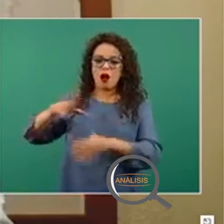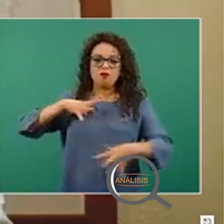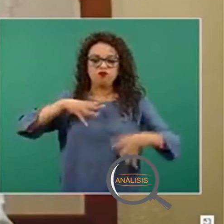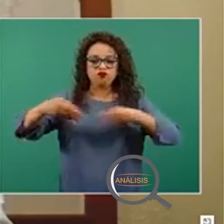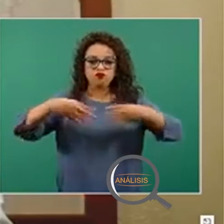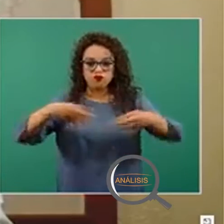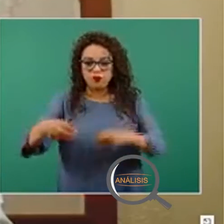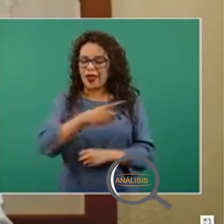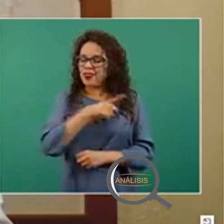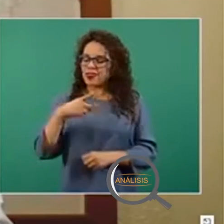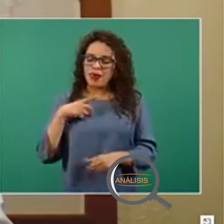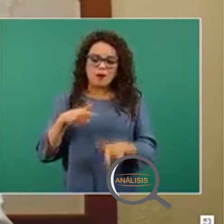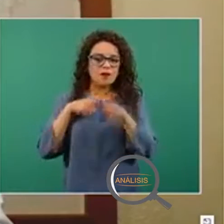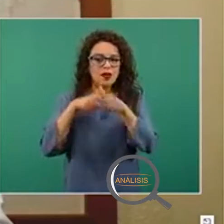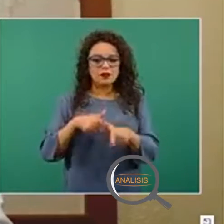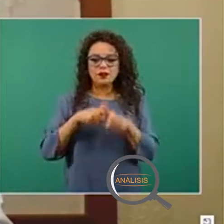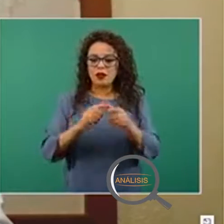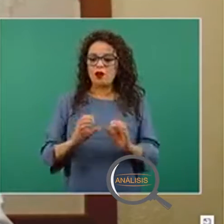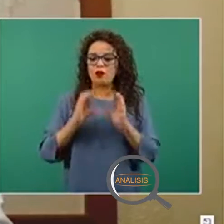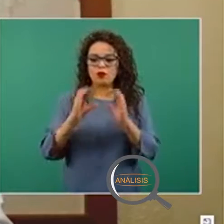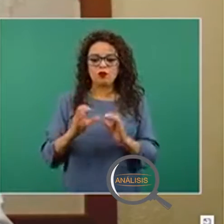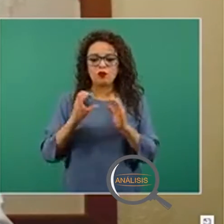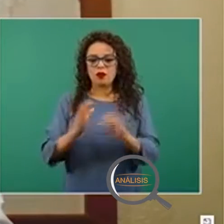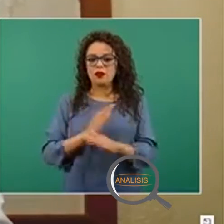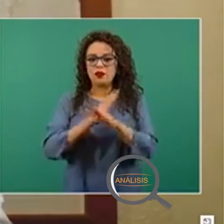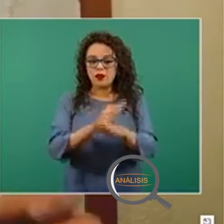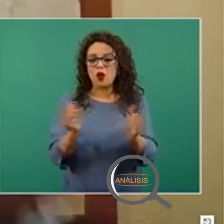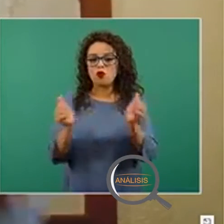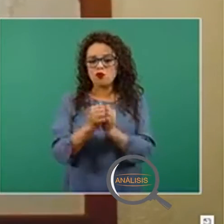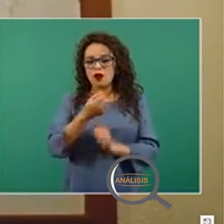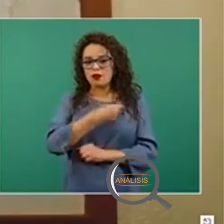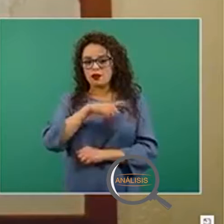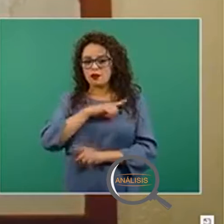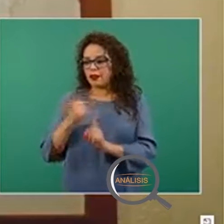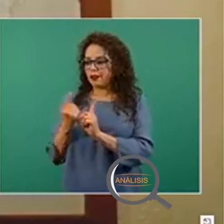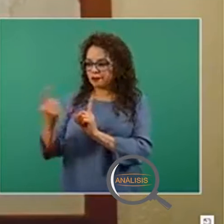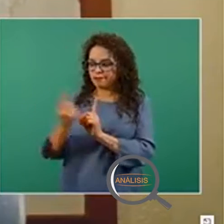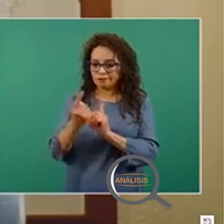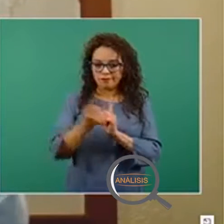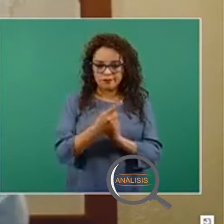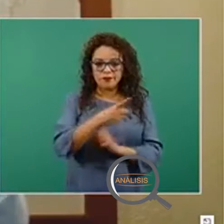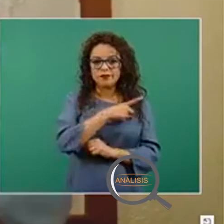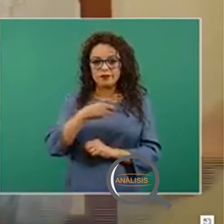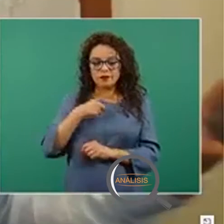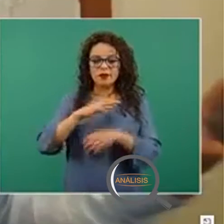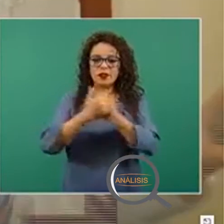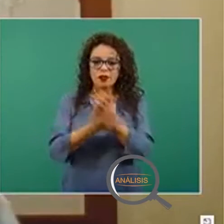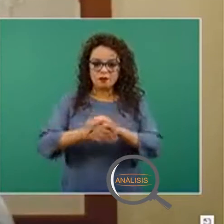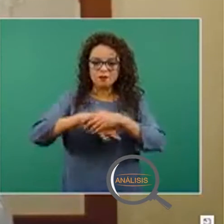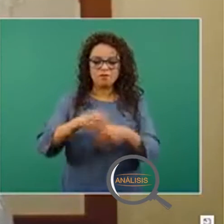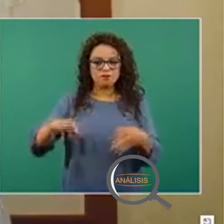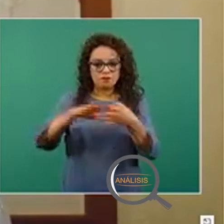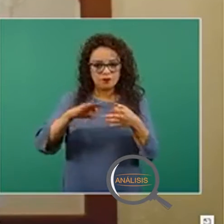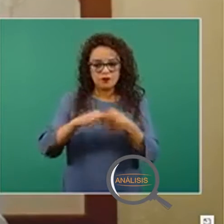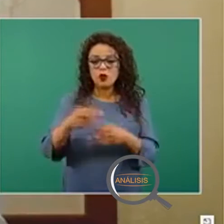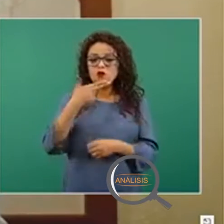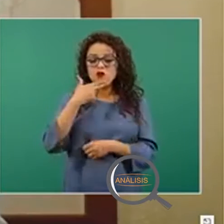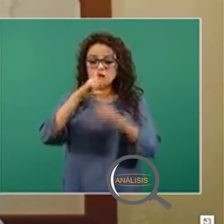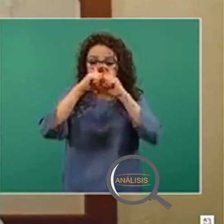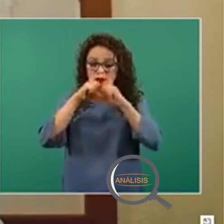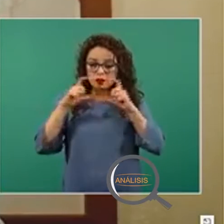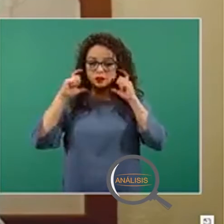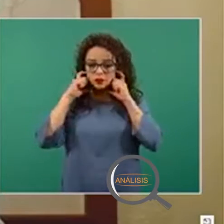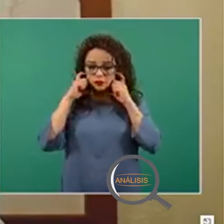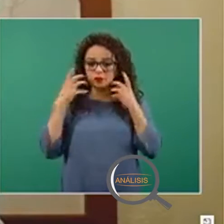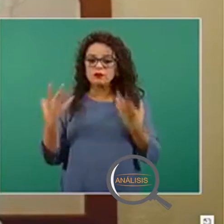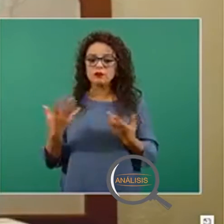las medidas de prevención de sana distancia. El lavado de manos, el uso del cubrebocas, la sana distancia y las 10